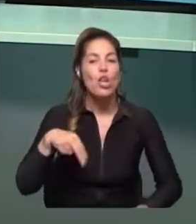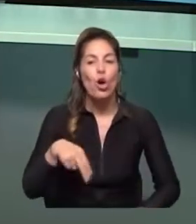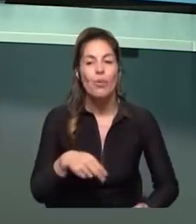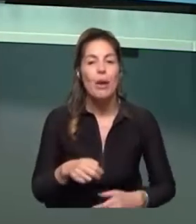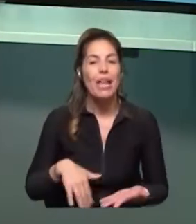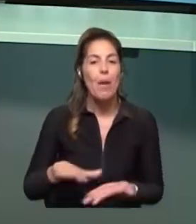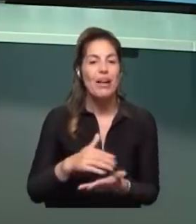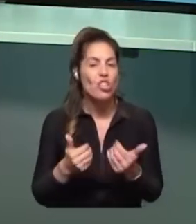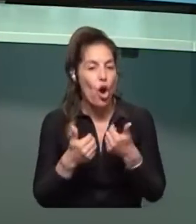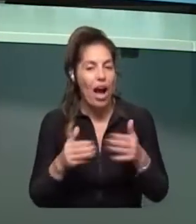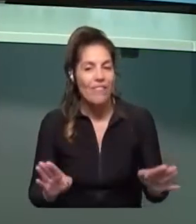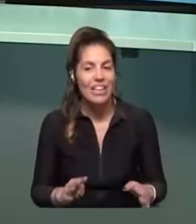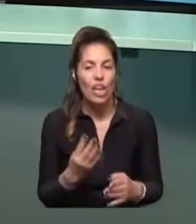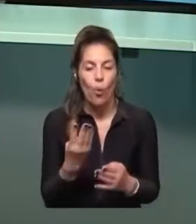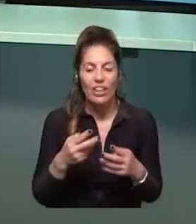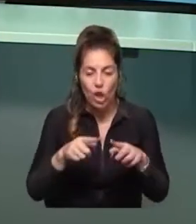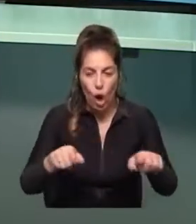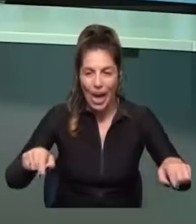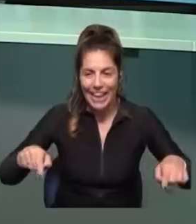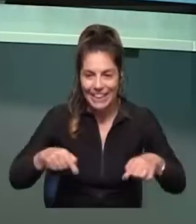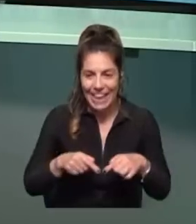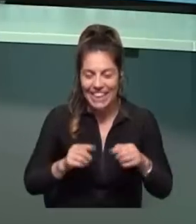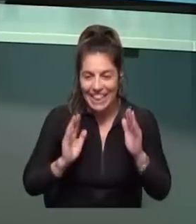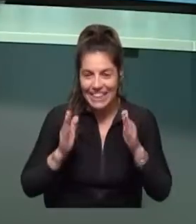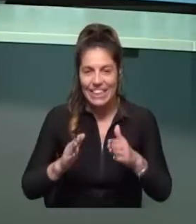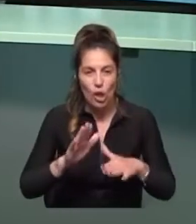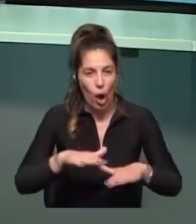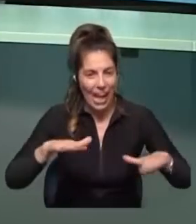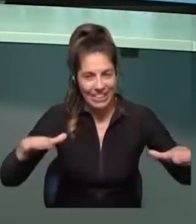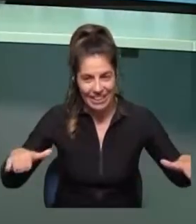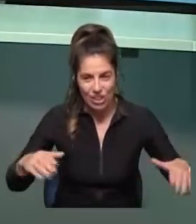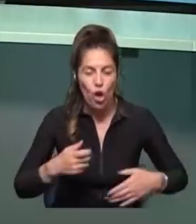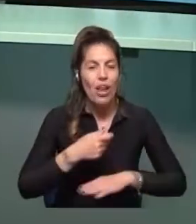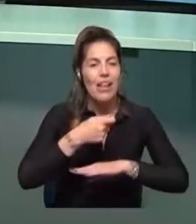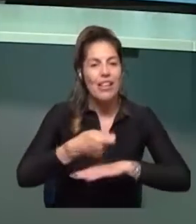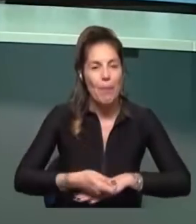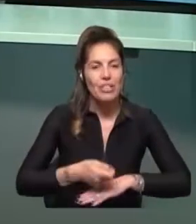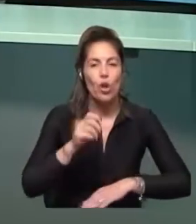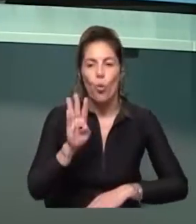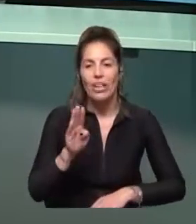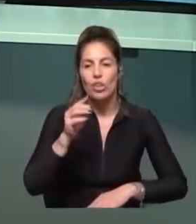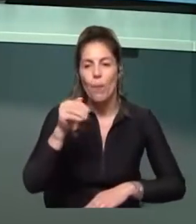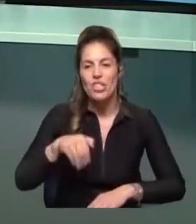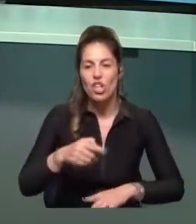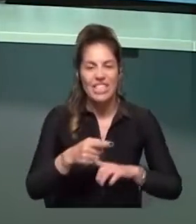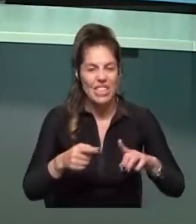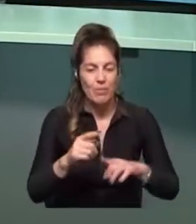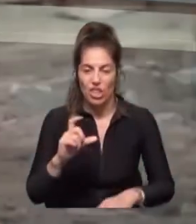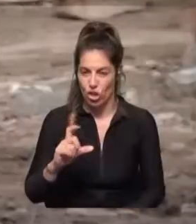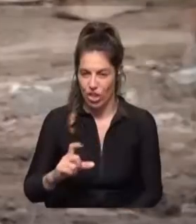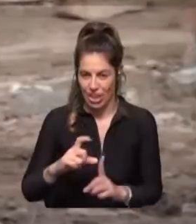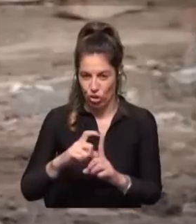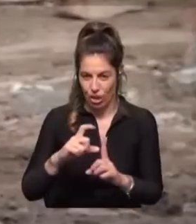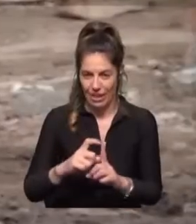abierto de cuatro hectáreas dirigido a niñas y niños la inversión alcanzó cuatro millones y medio de dólares